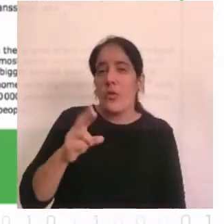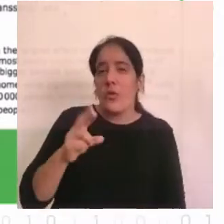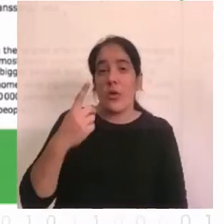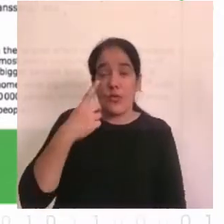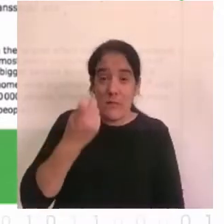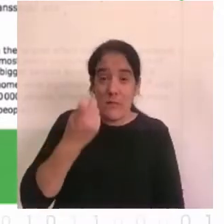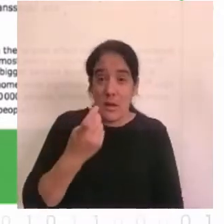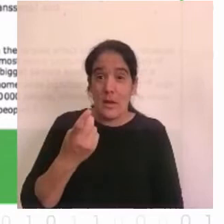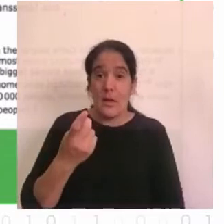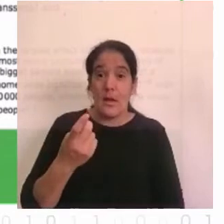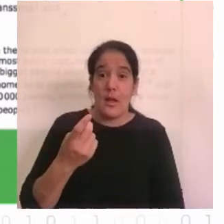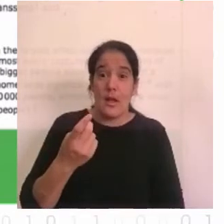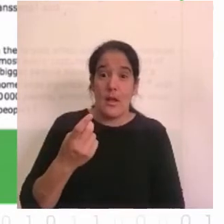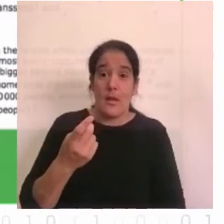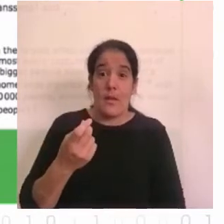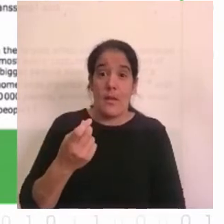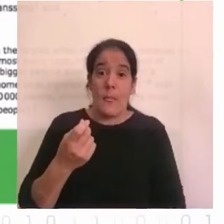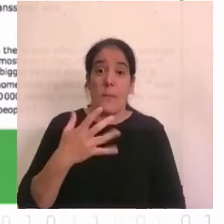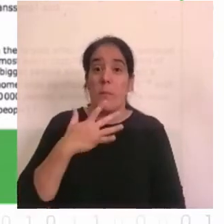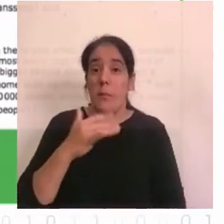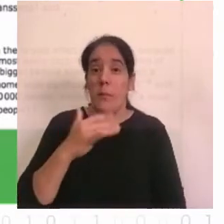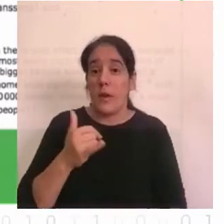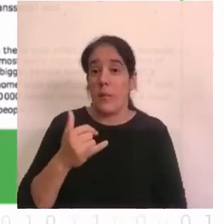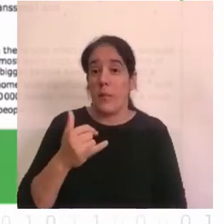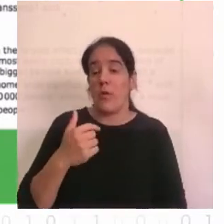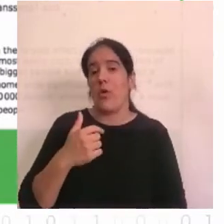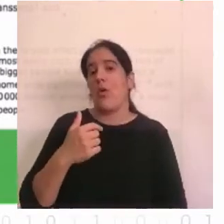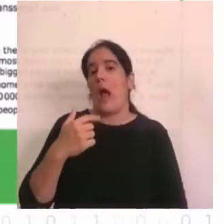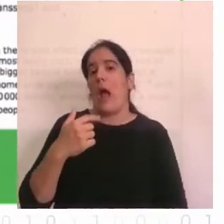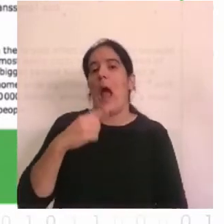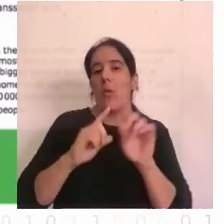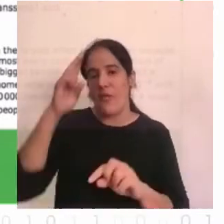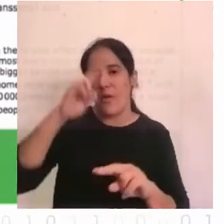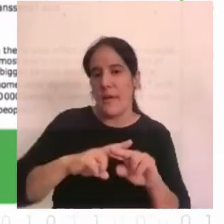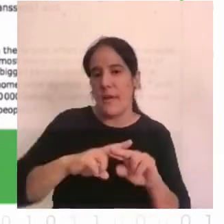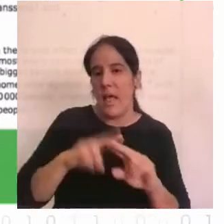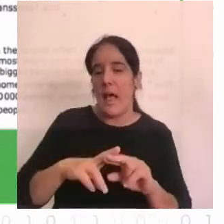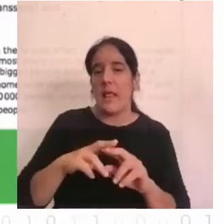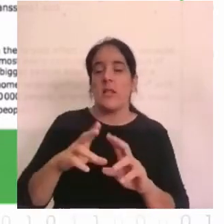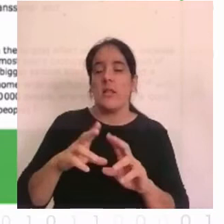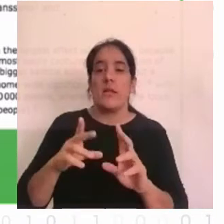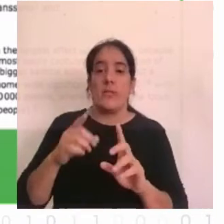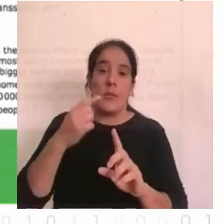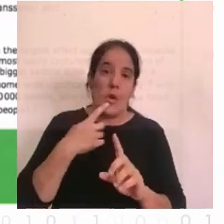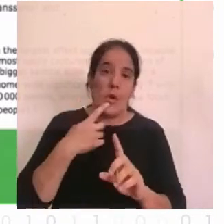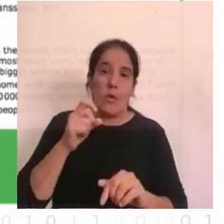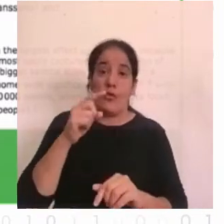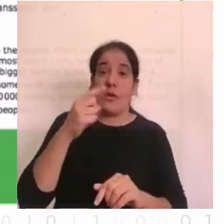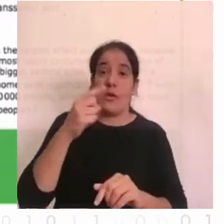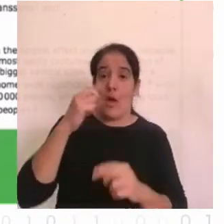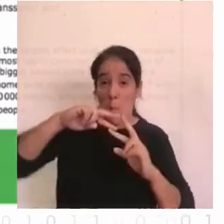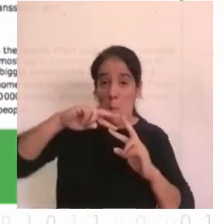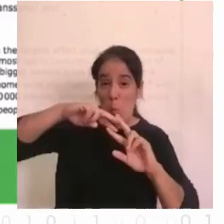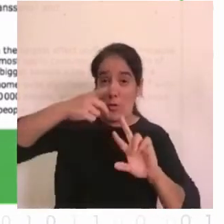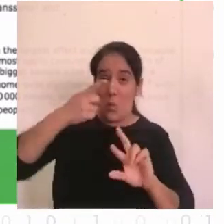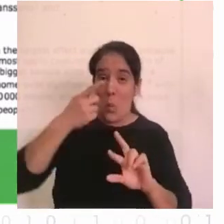los casos de síndromes así como muy particulares, que bueno, si tenés una mutación específica en un gen específico, entonces eso hace que